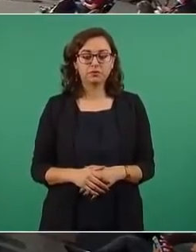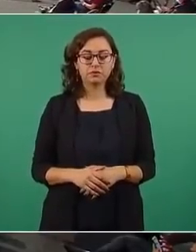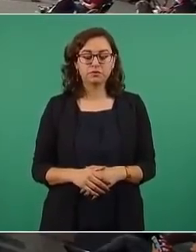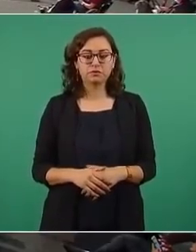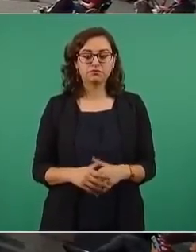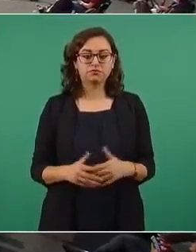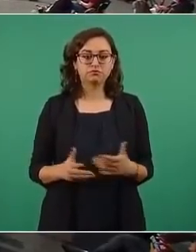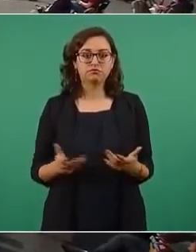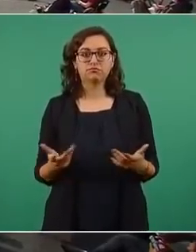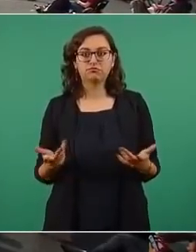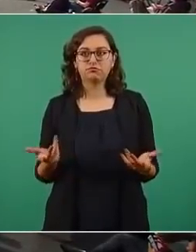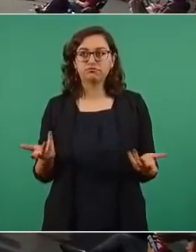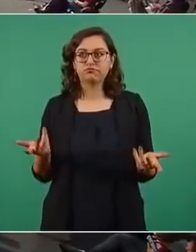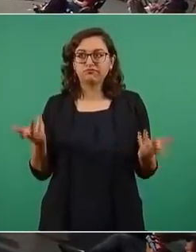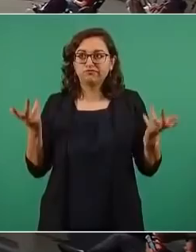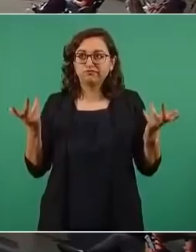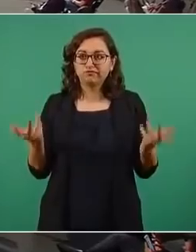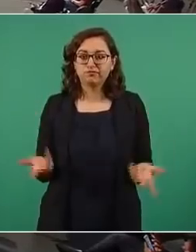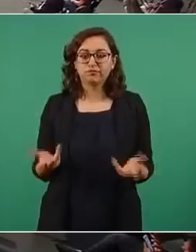tan